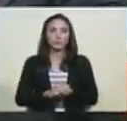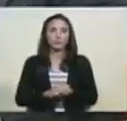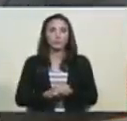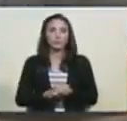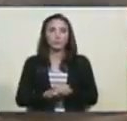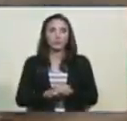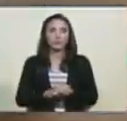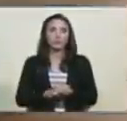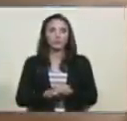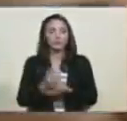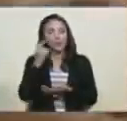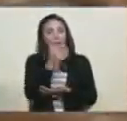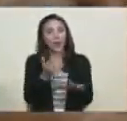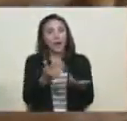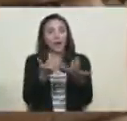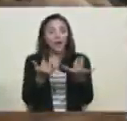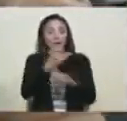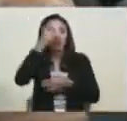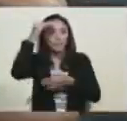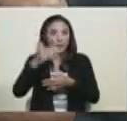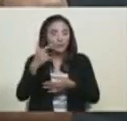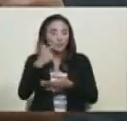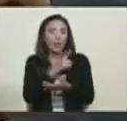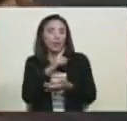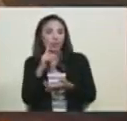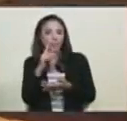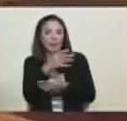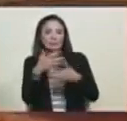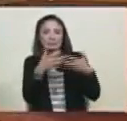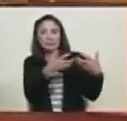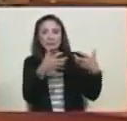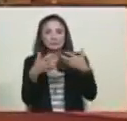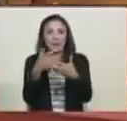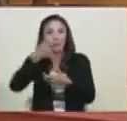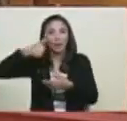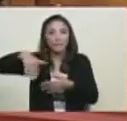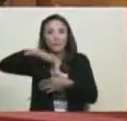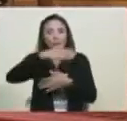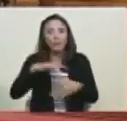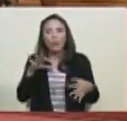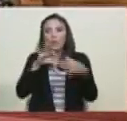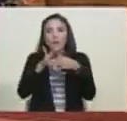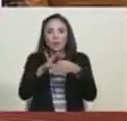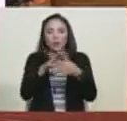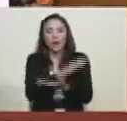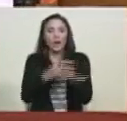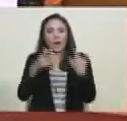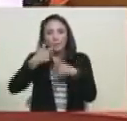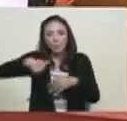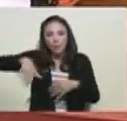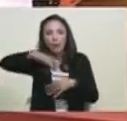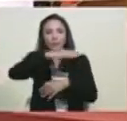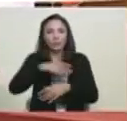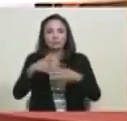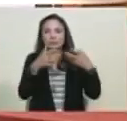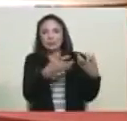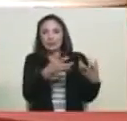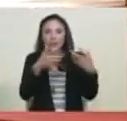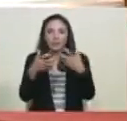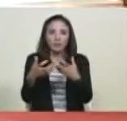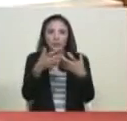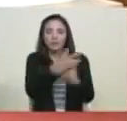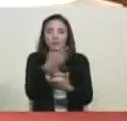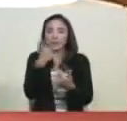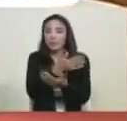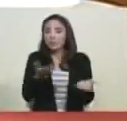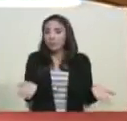En la doctrina militar se llama guerra de todo el pueblo, que es que el pueblo batallando en cada esquina, con lo que tenga a la